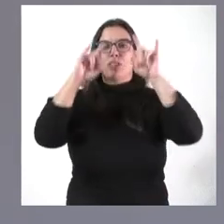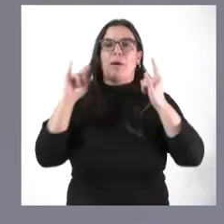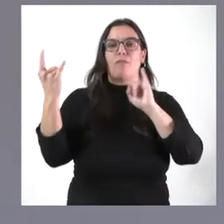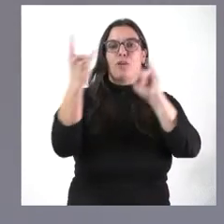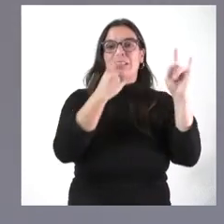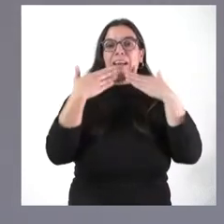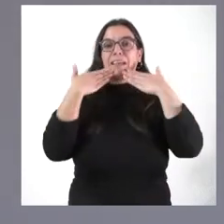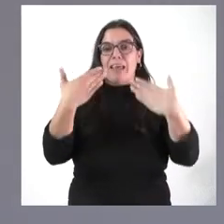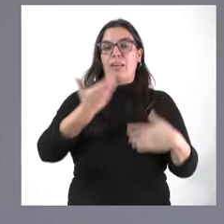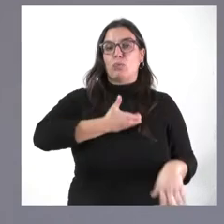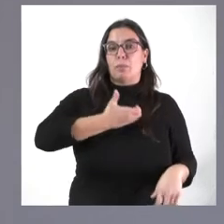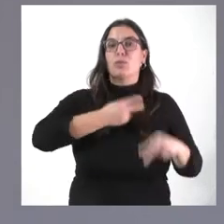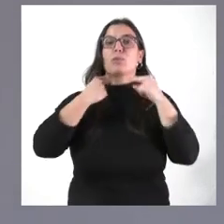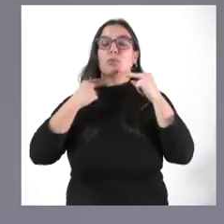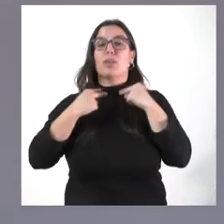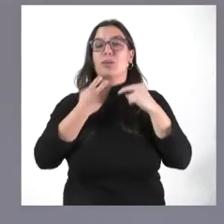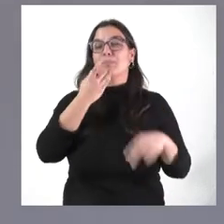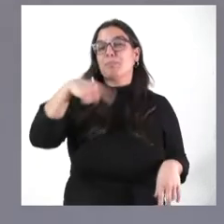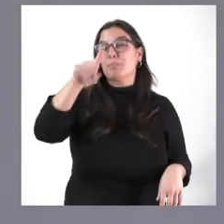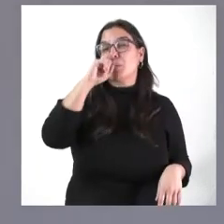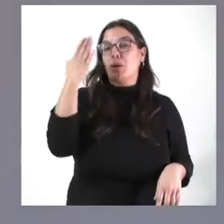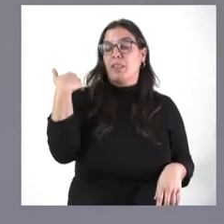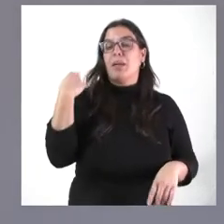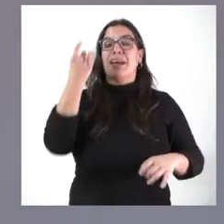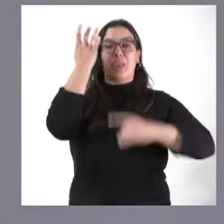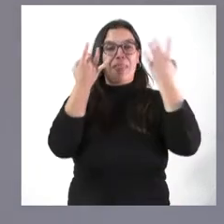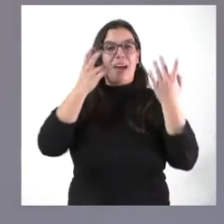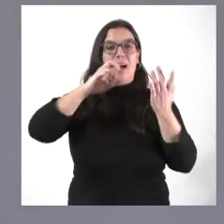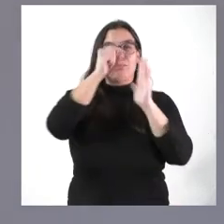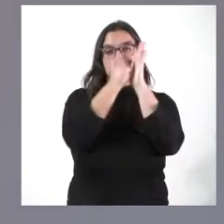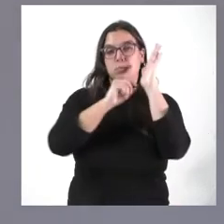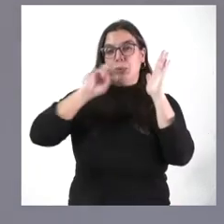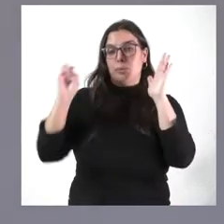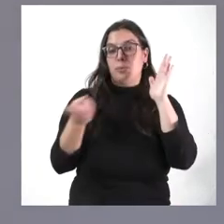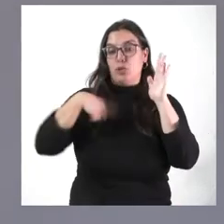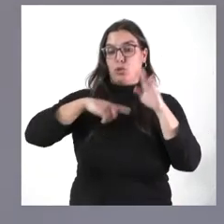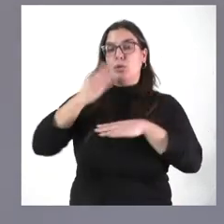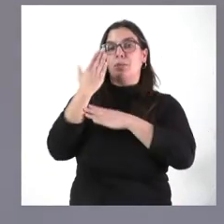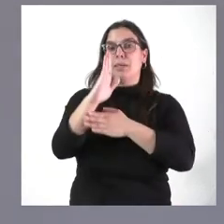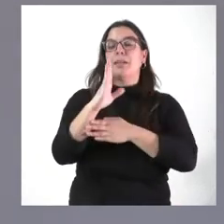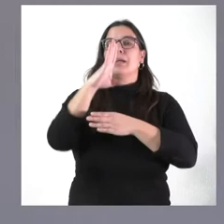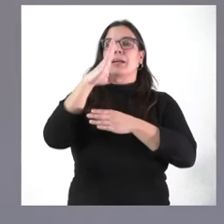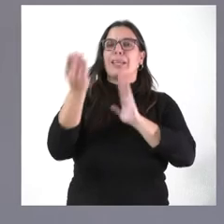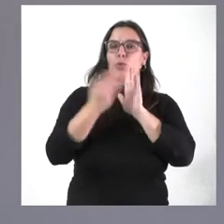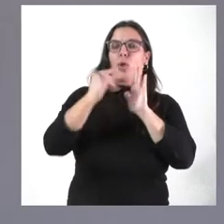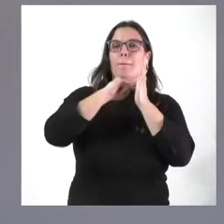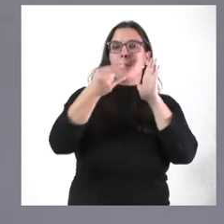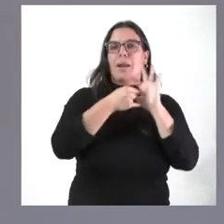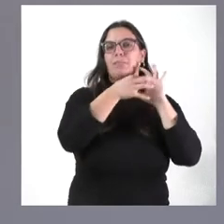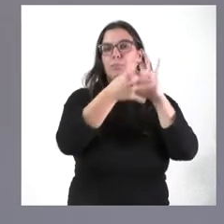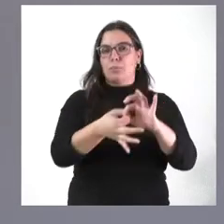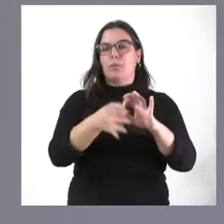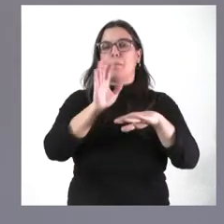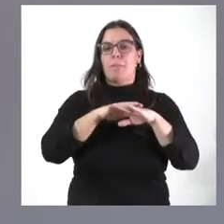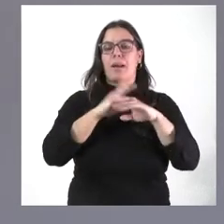de las entidades locales si ustedes recordarán dentro de las iniciativas que en planteábamos dentro del plan vinculado a la lucha y